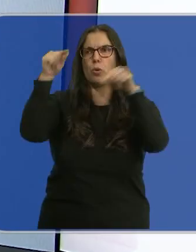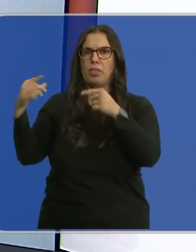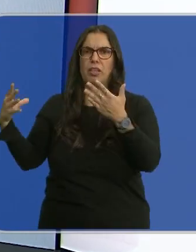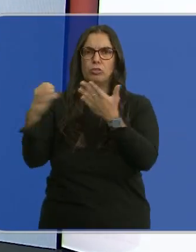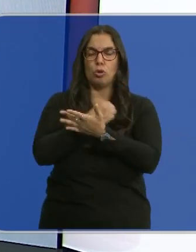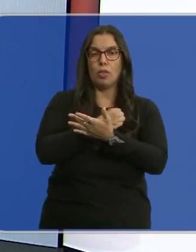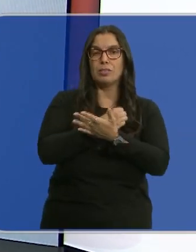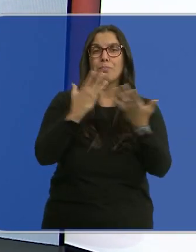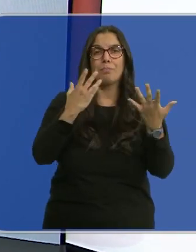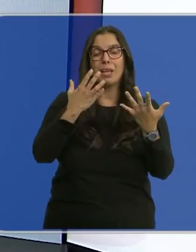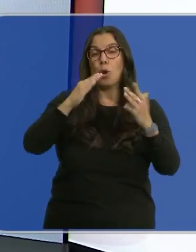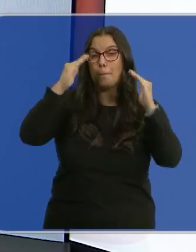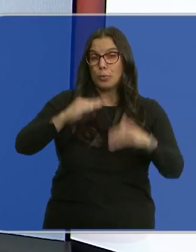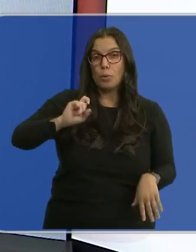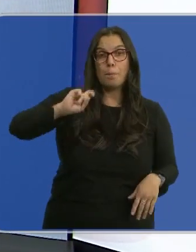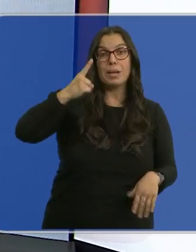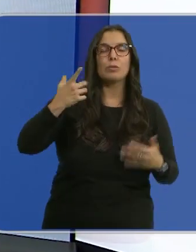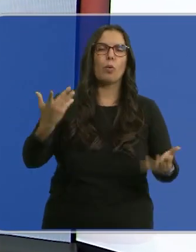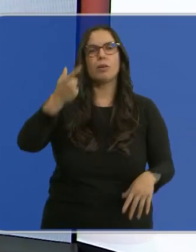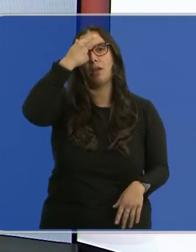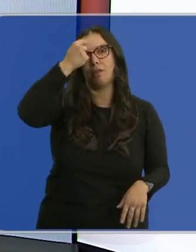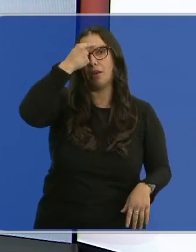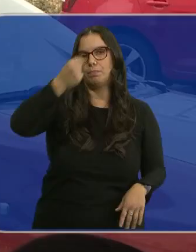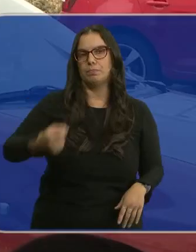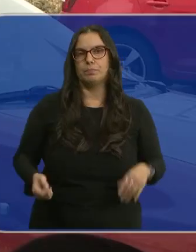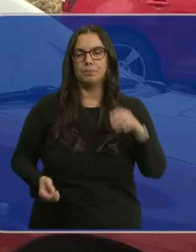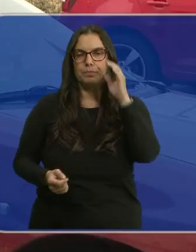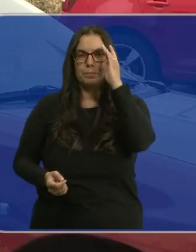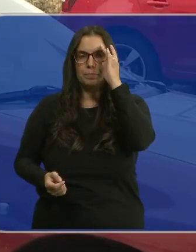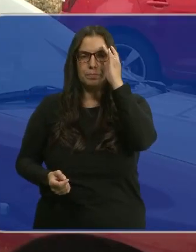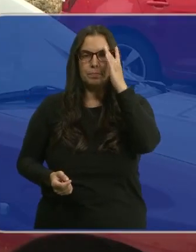provincias, pero en la que más disminuye es en Ávila.